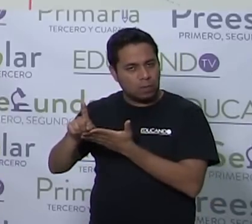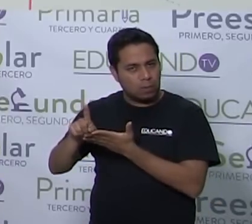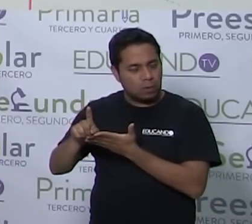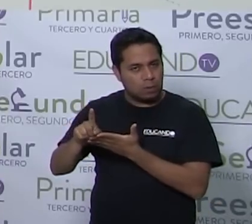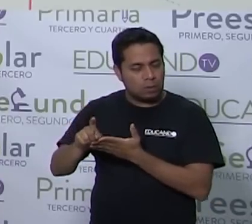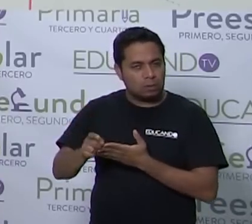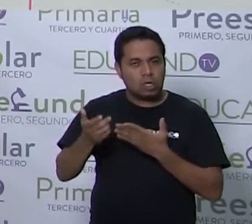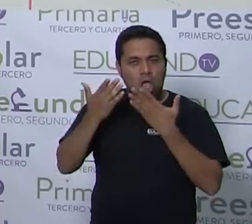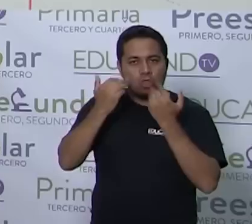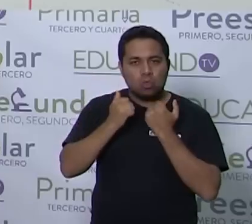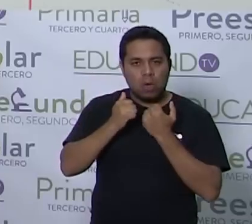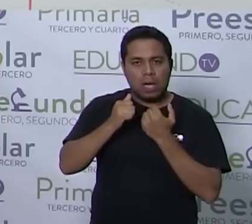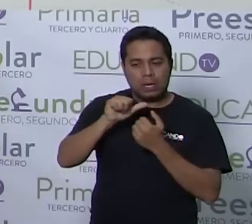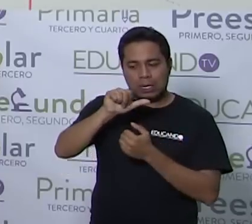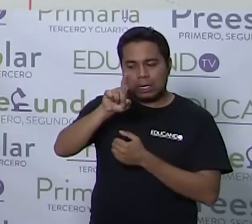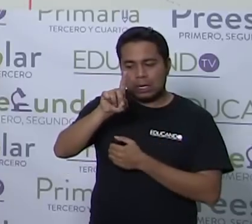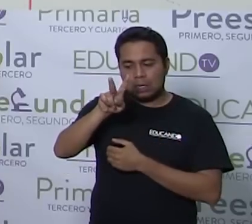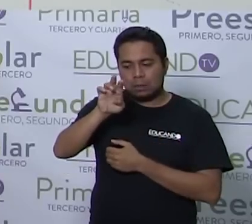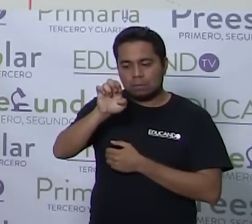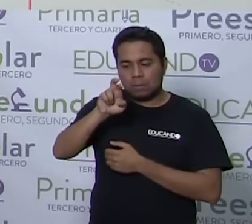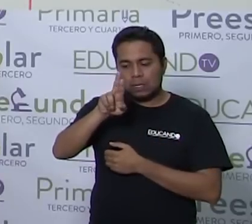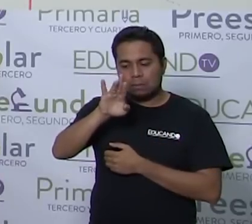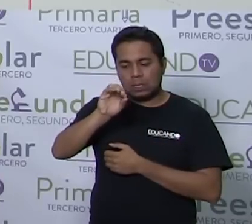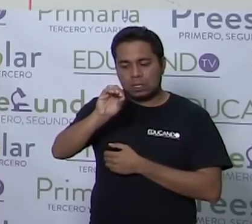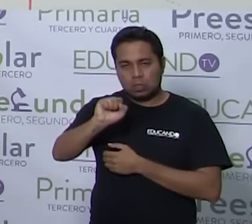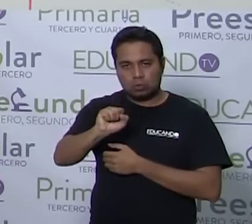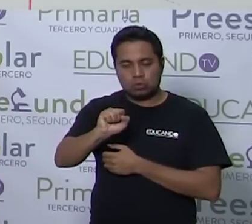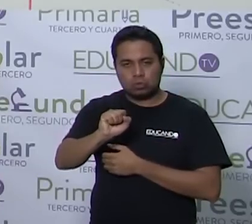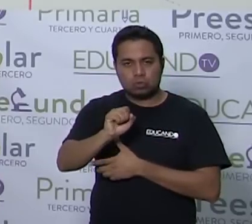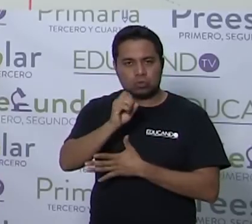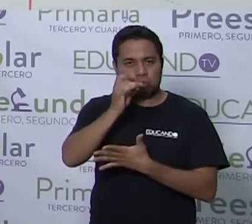hay adverbios. Solamente se